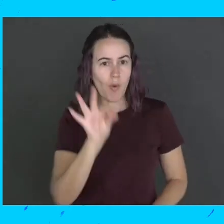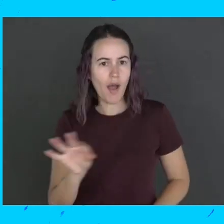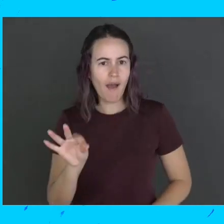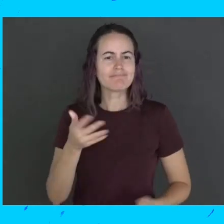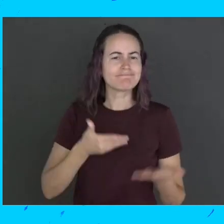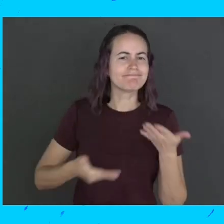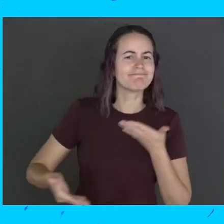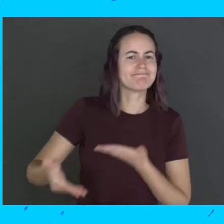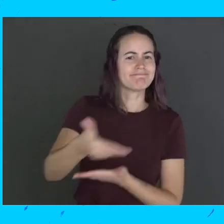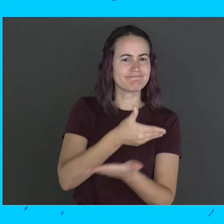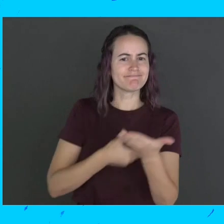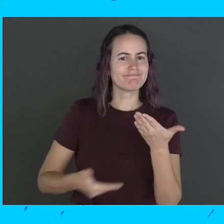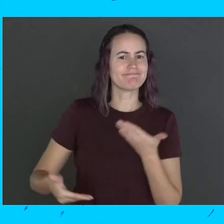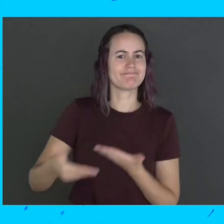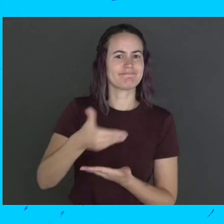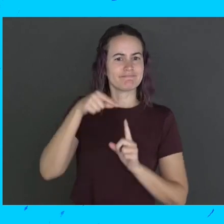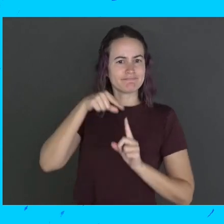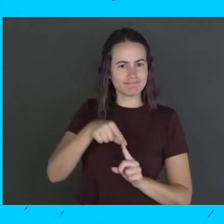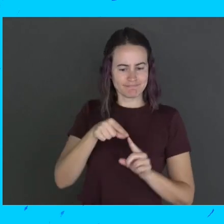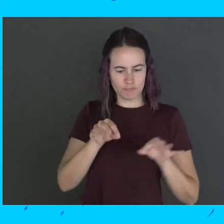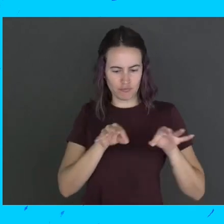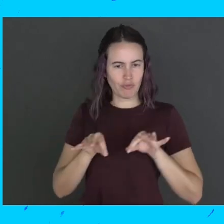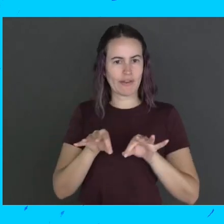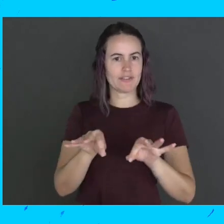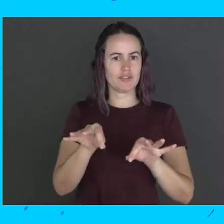realmente nos preparamos para este año. Así que,